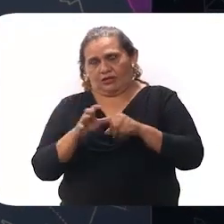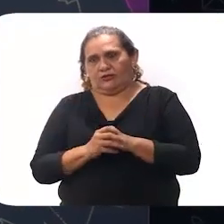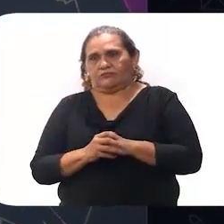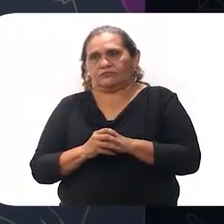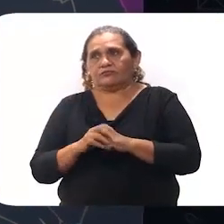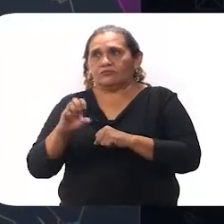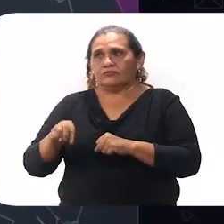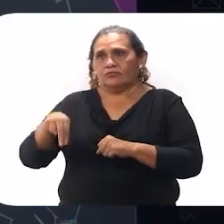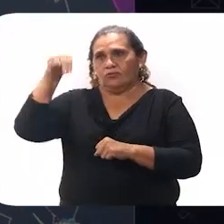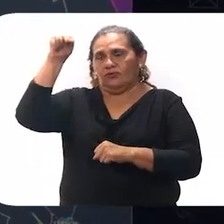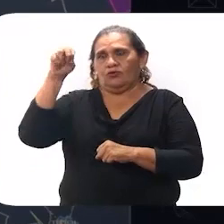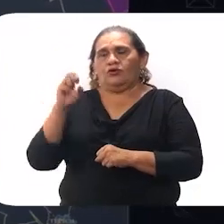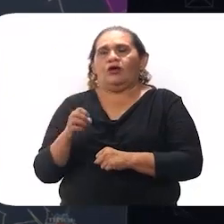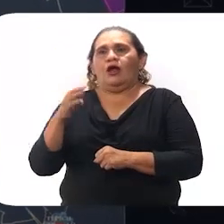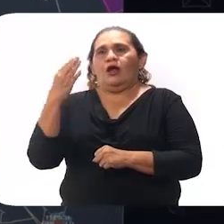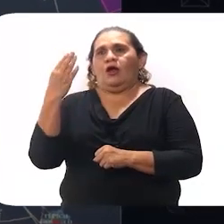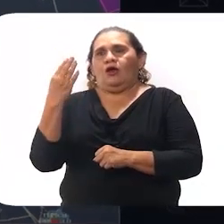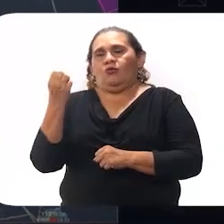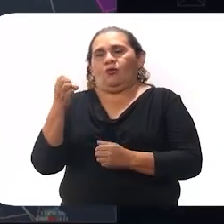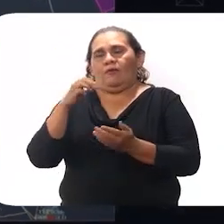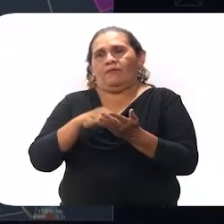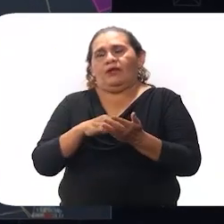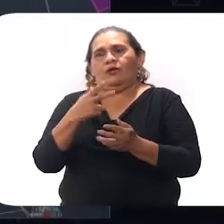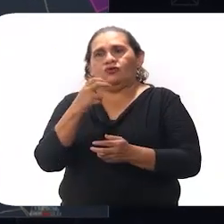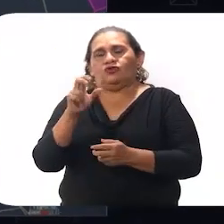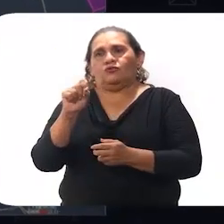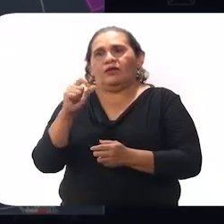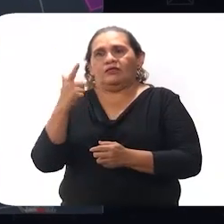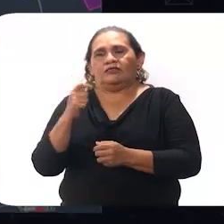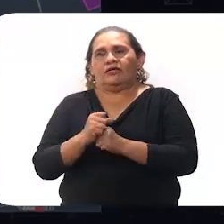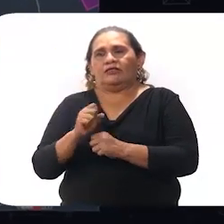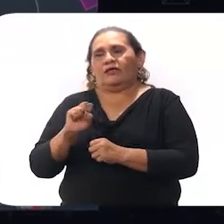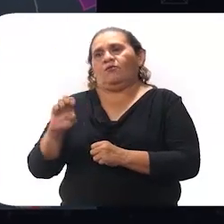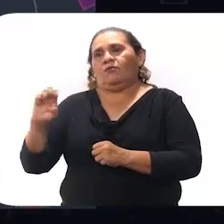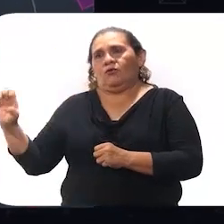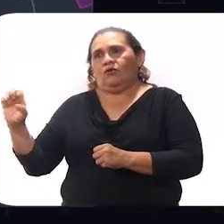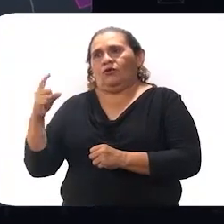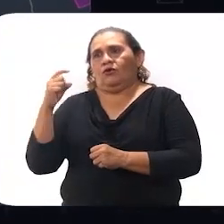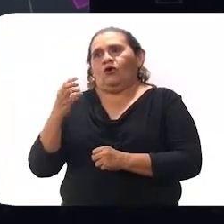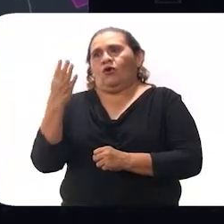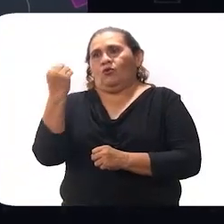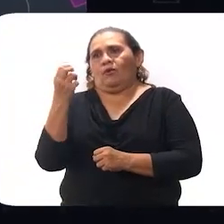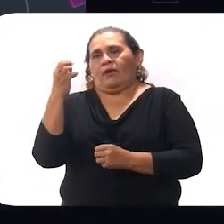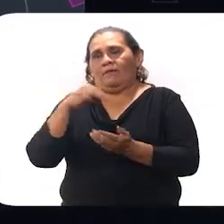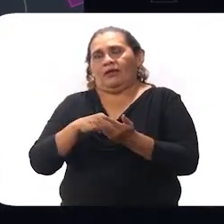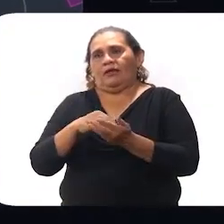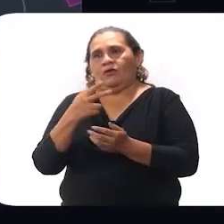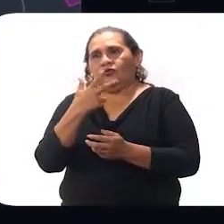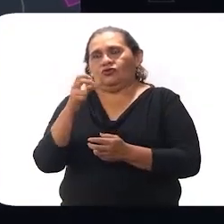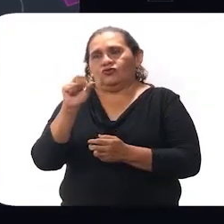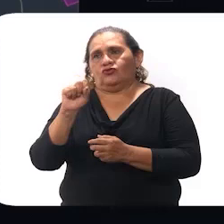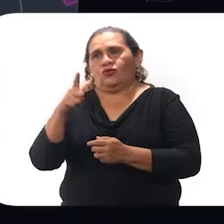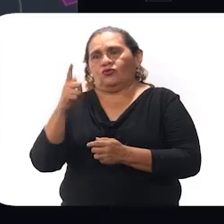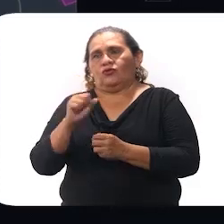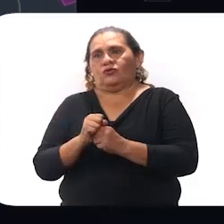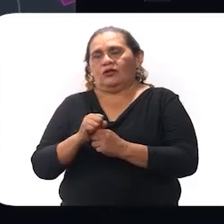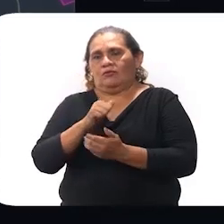en la zona norte, 9.827, en la zona oriente, 9.282, en la zona